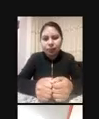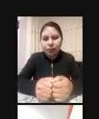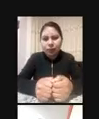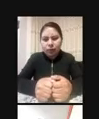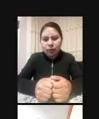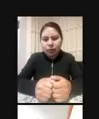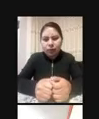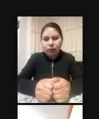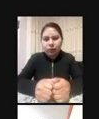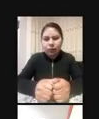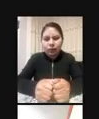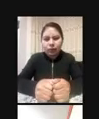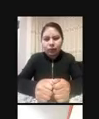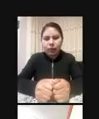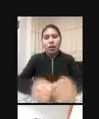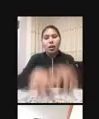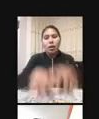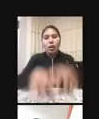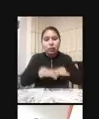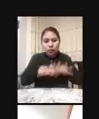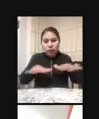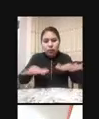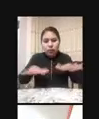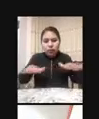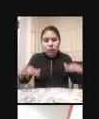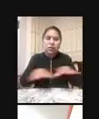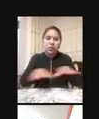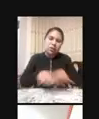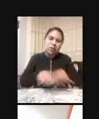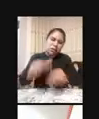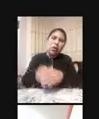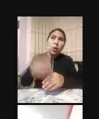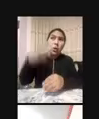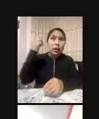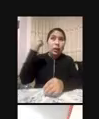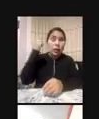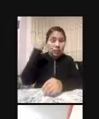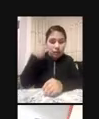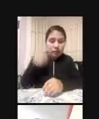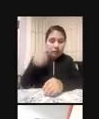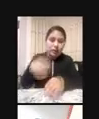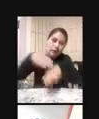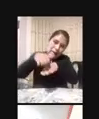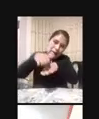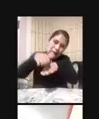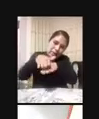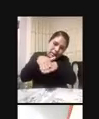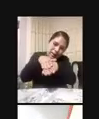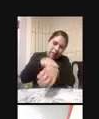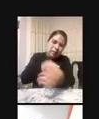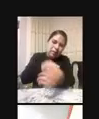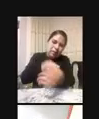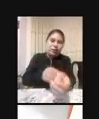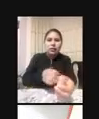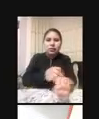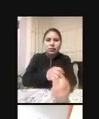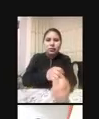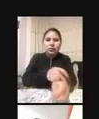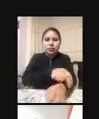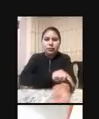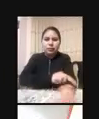de que estos niños, su comprensión es lenta. ¿En qué? En las funciones ejecutivas, ¿no? ¿Cuáles son esas